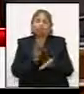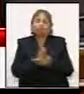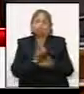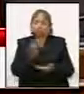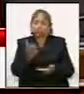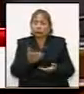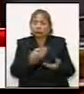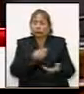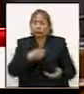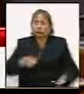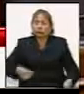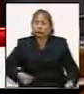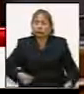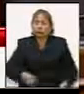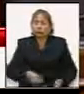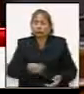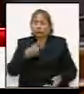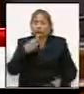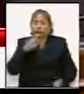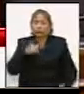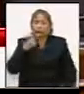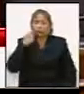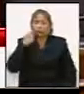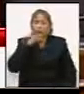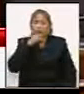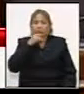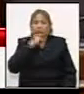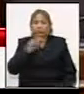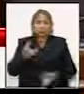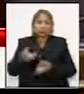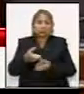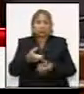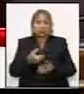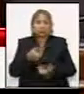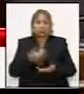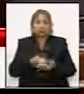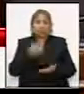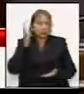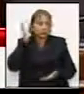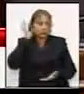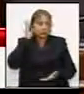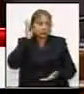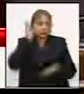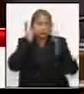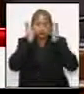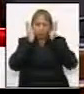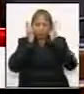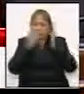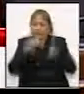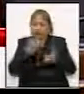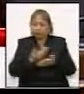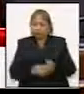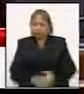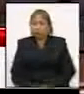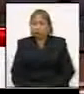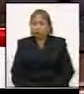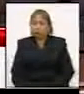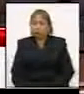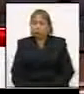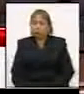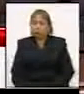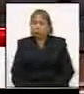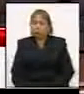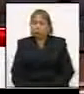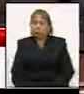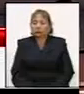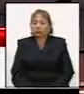Ejecutivo que estos hombres y mujeres de la Compañía de Bomberos sean escuchados y sean atendidos. Gracias, presidente. Muchas gracias,